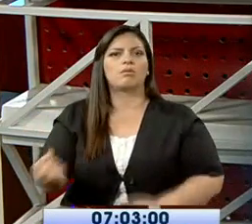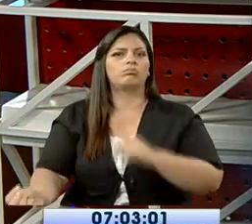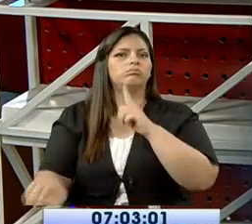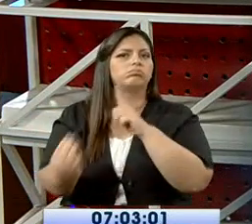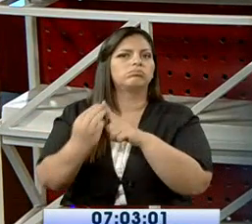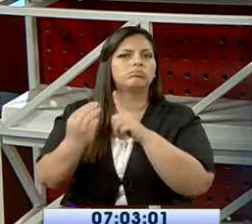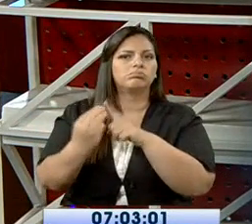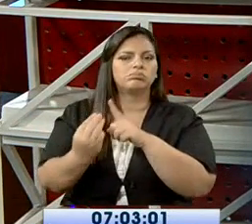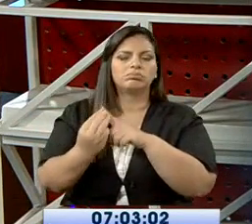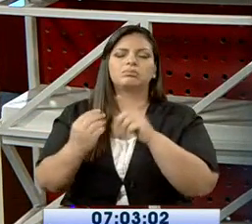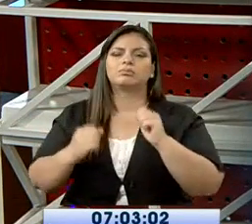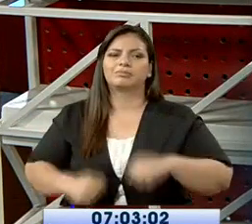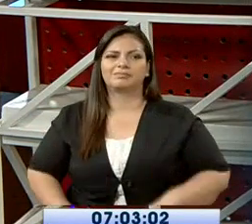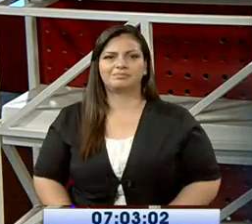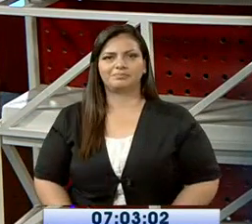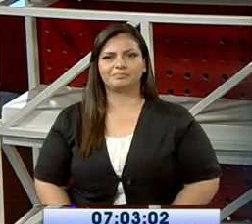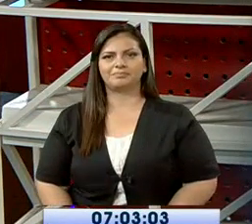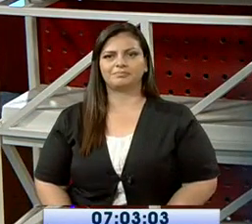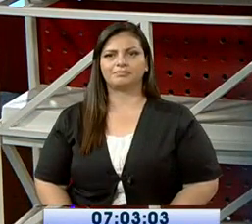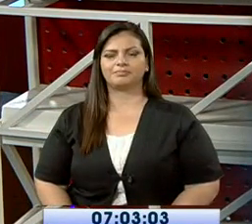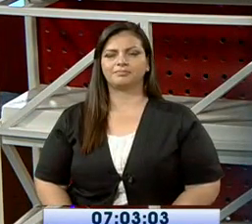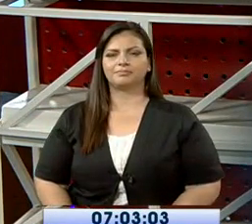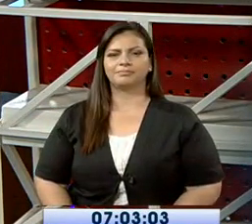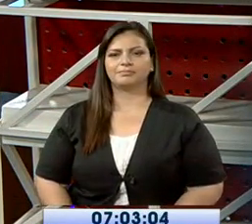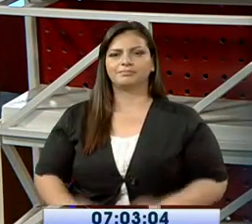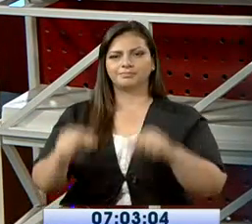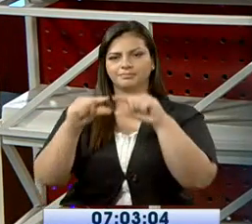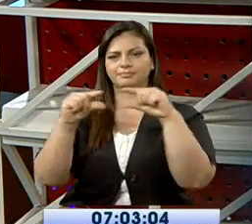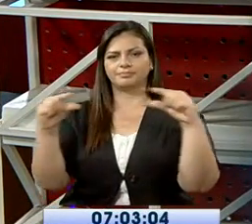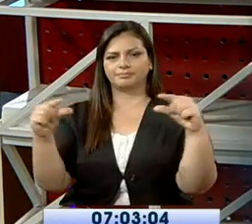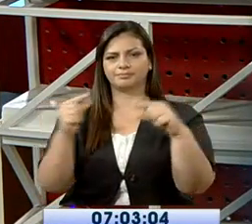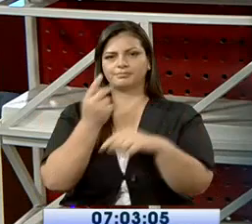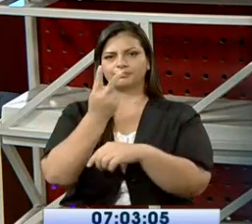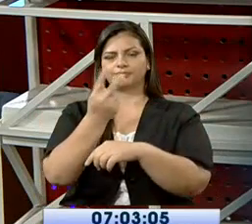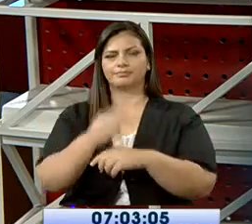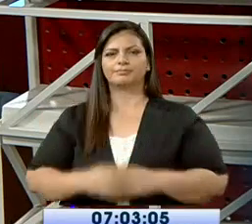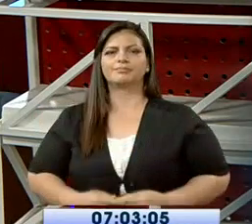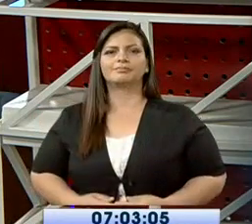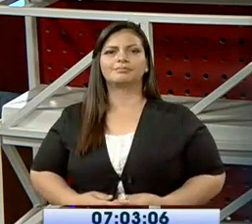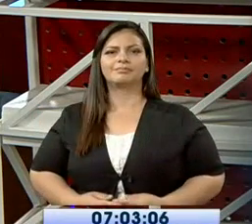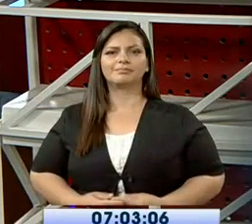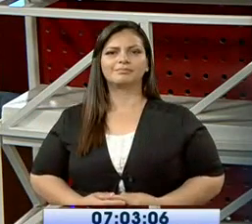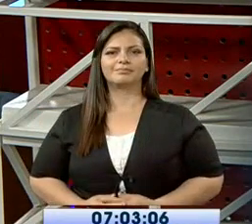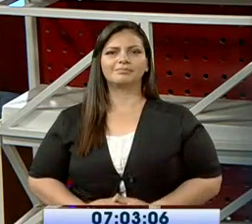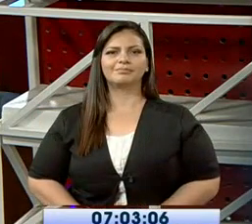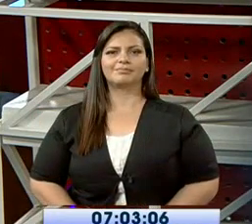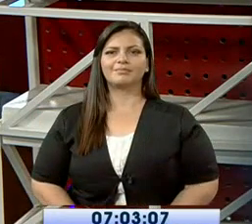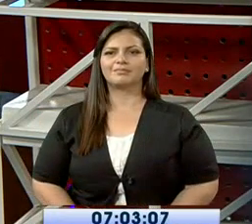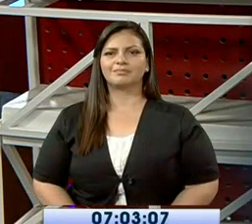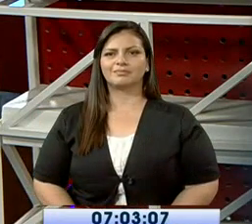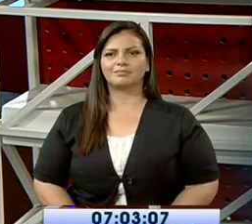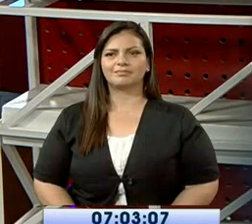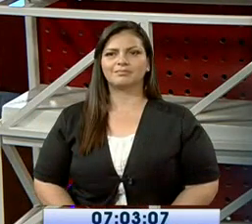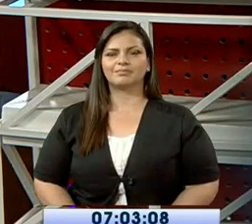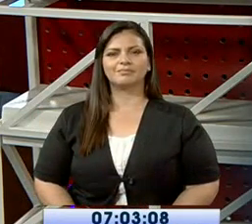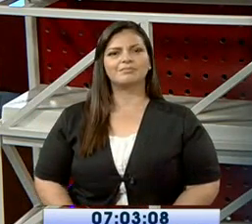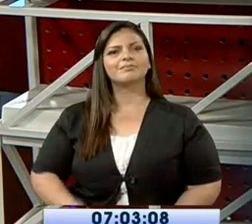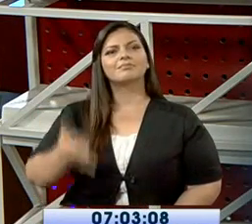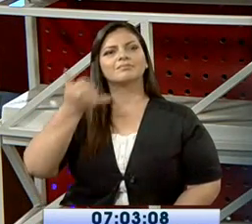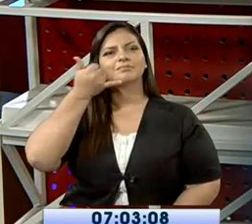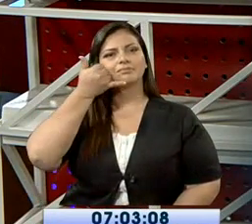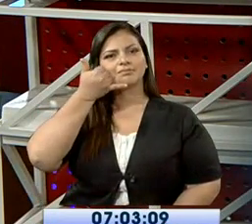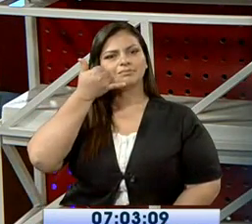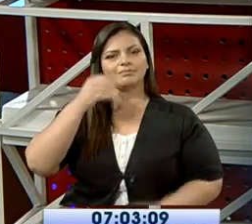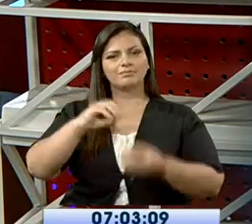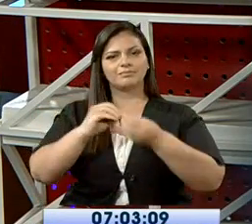373-1240, extensiones 4221 y 4229 están a su orden, así como Dos números celulares que Luis a continuación se los leerá.